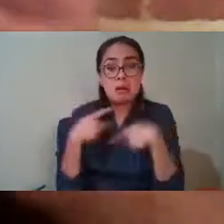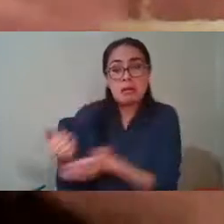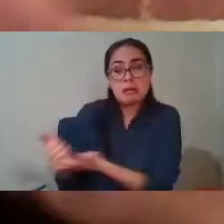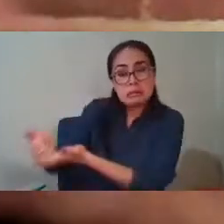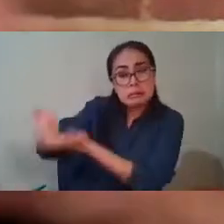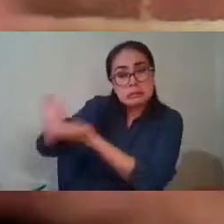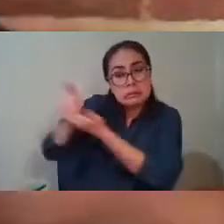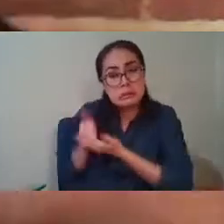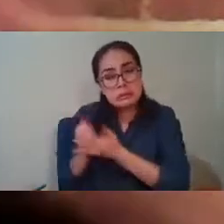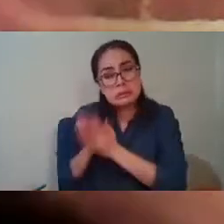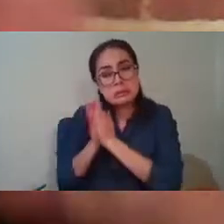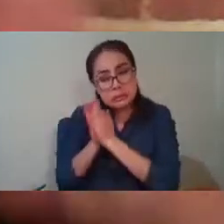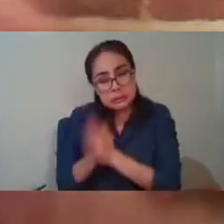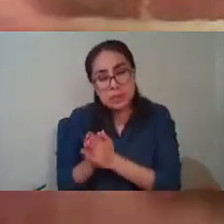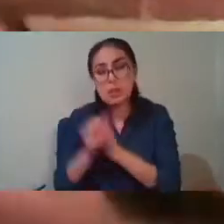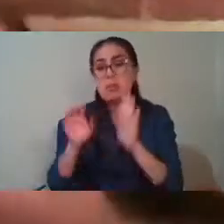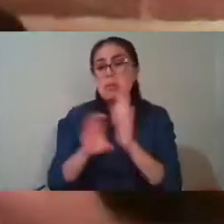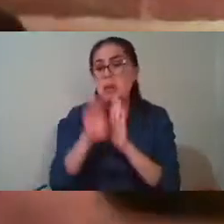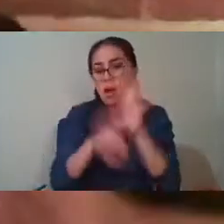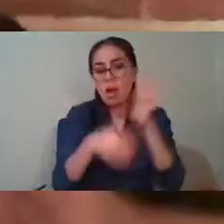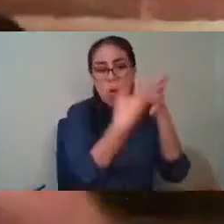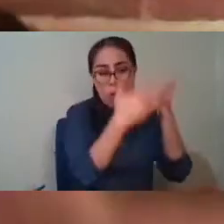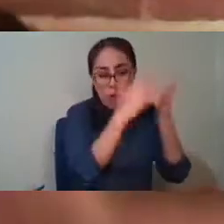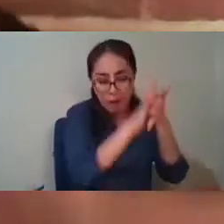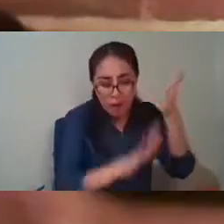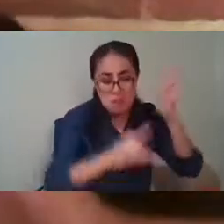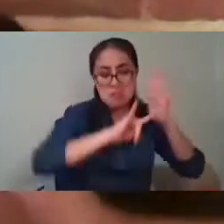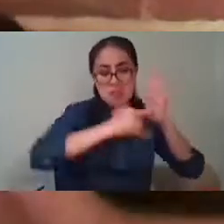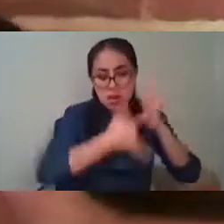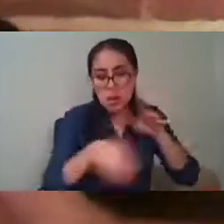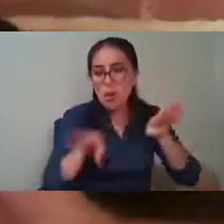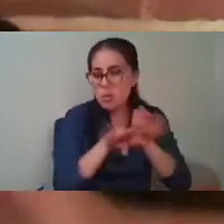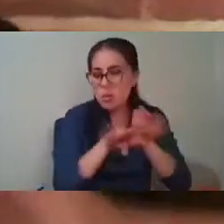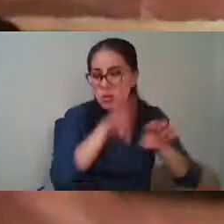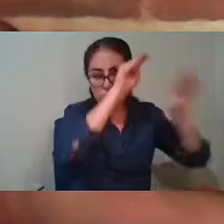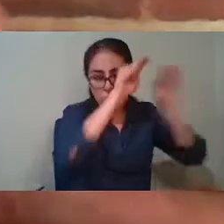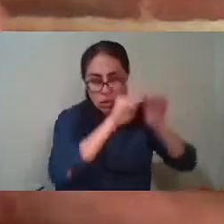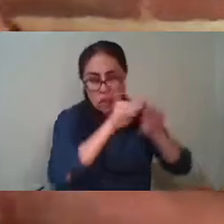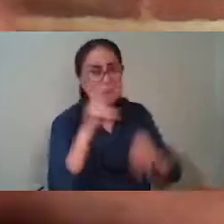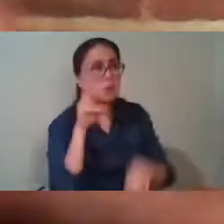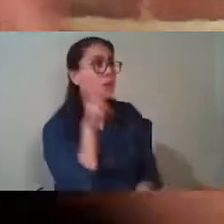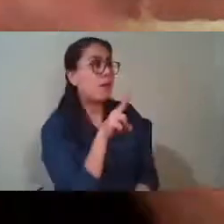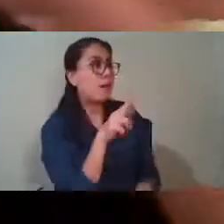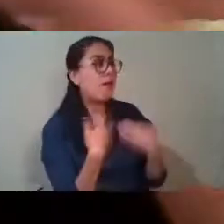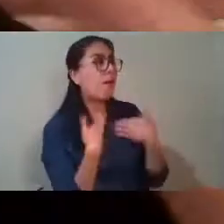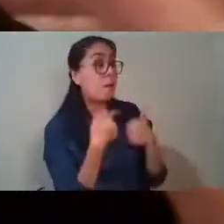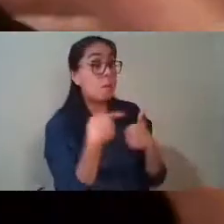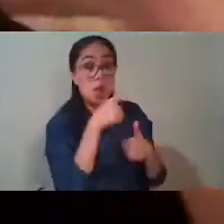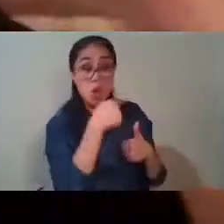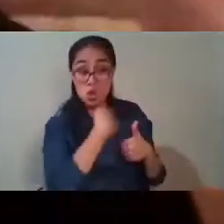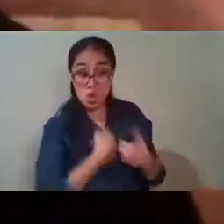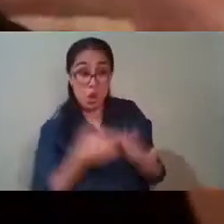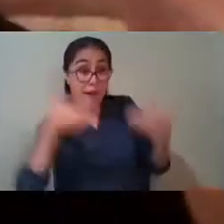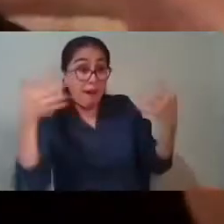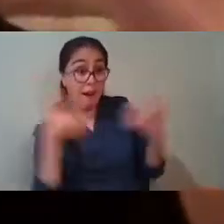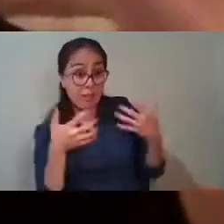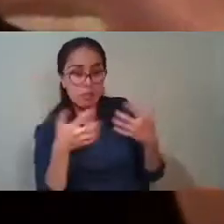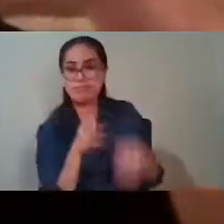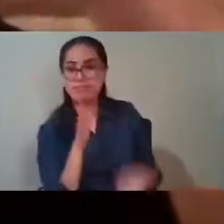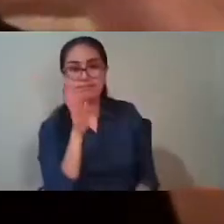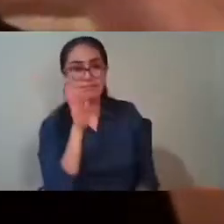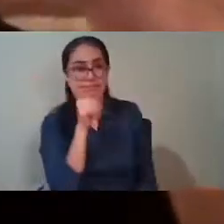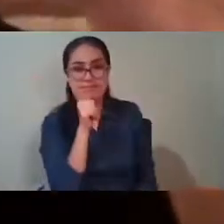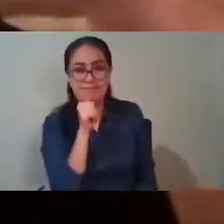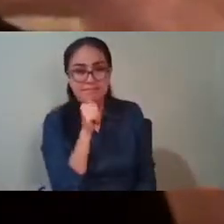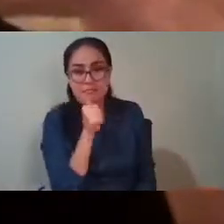incapaz de armar una grilla con horarios de ensayo. Después lo leo y lo entiendo, pero no puedo. Me trasciende la